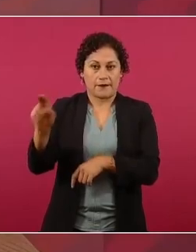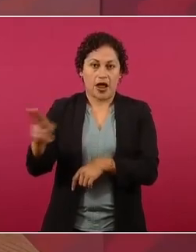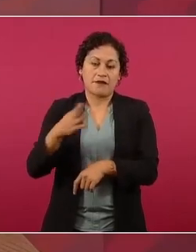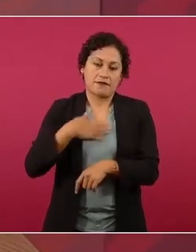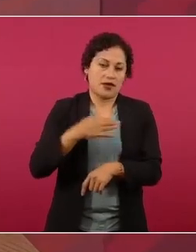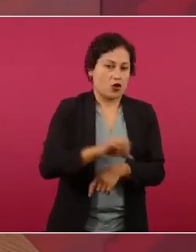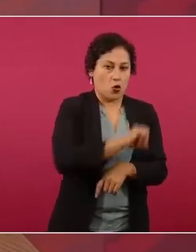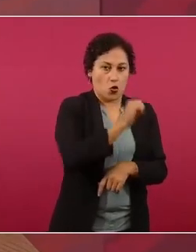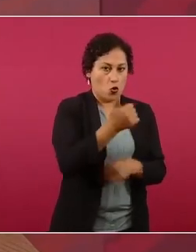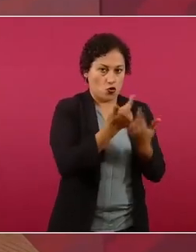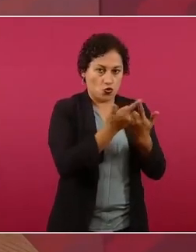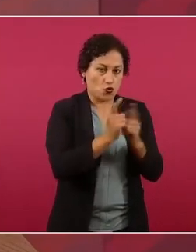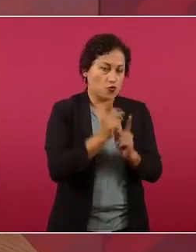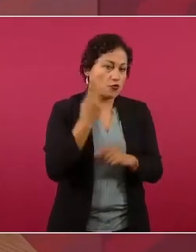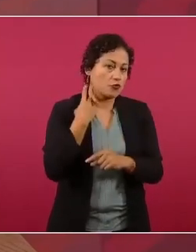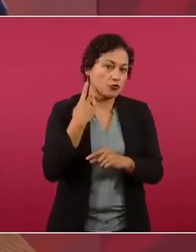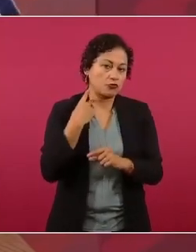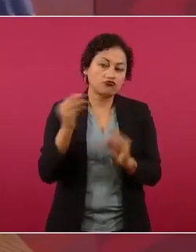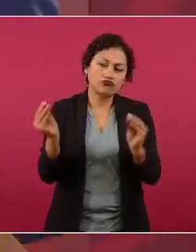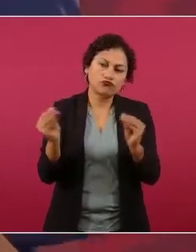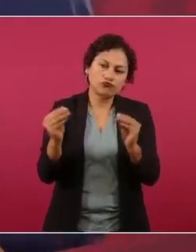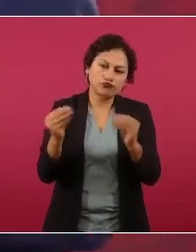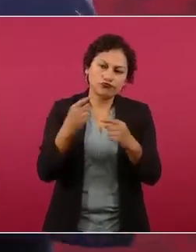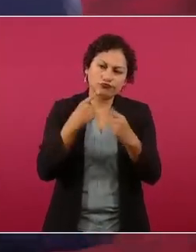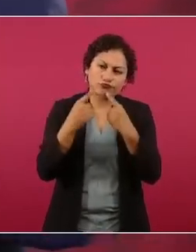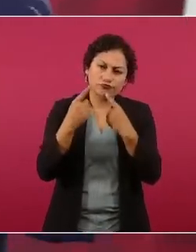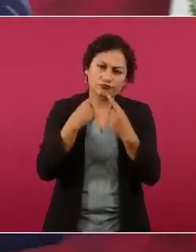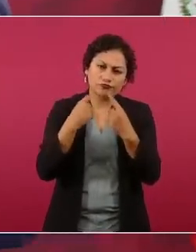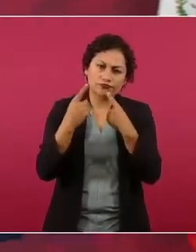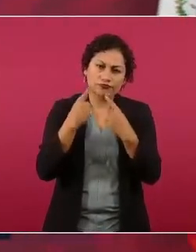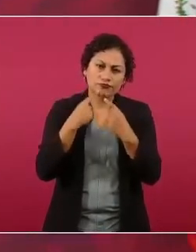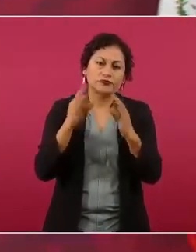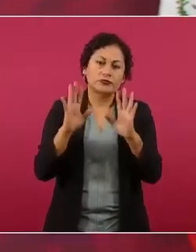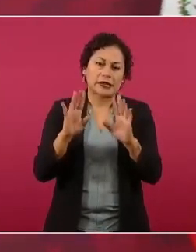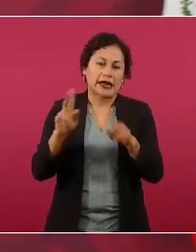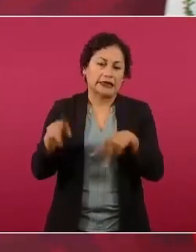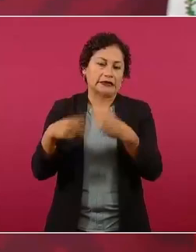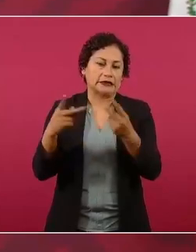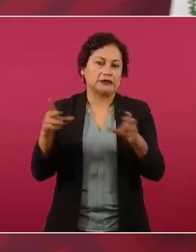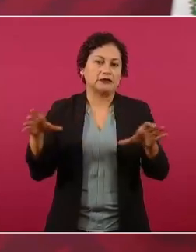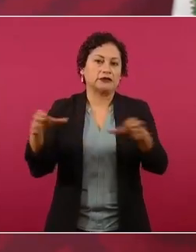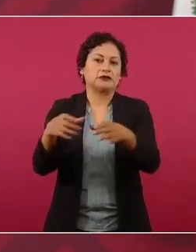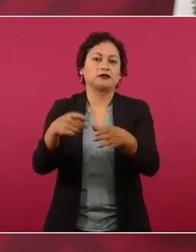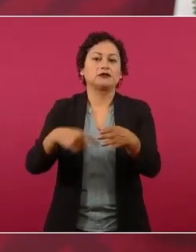Y decían como son,